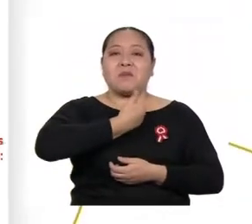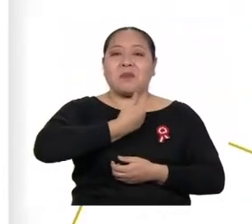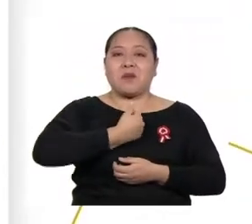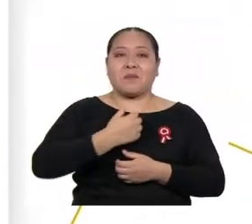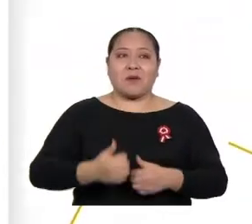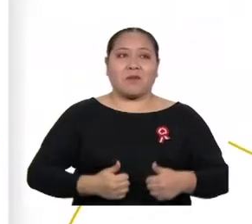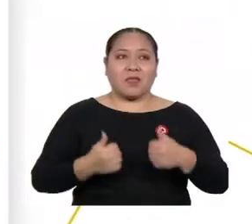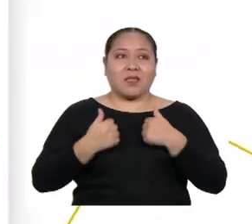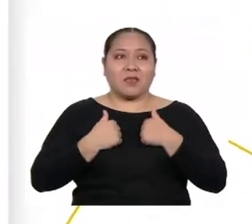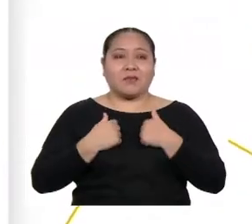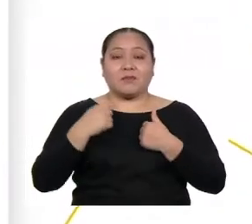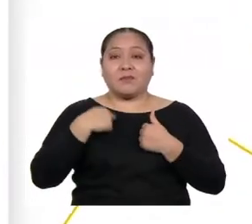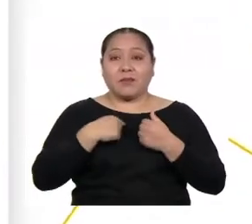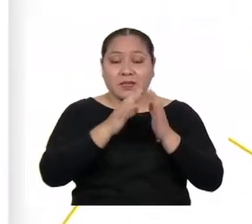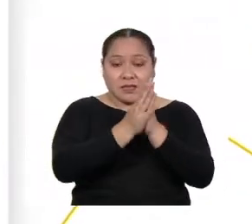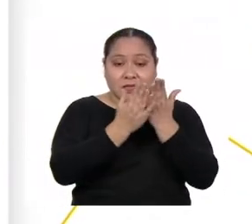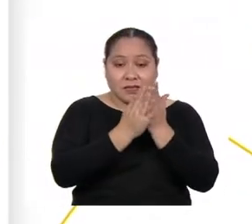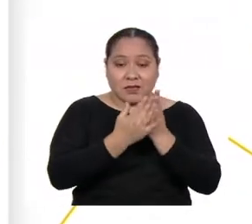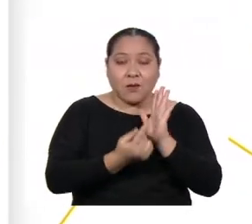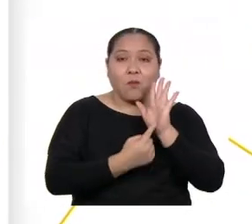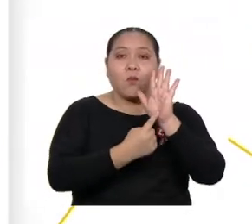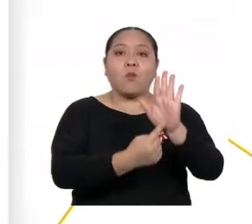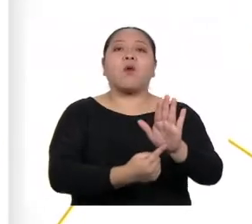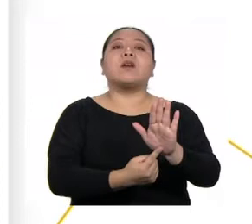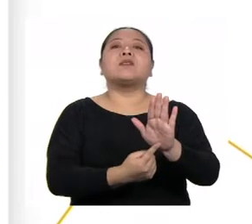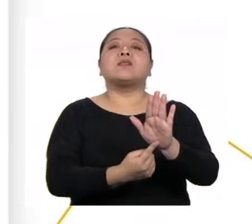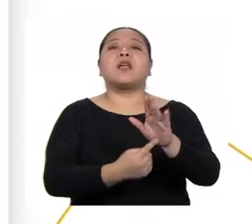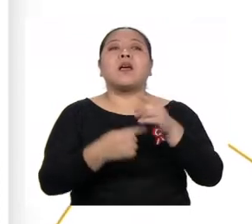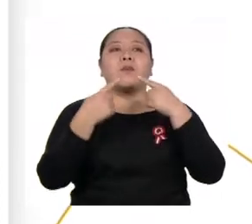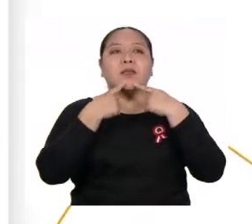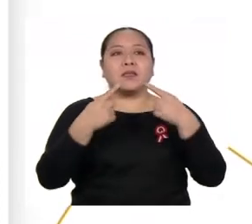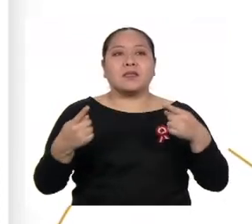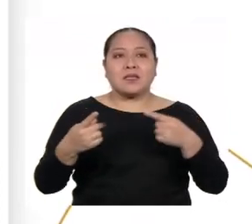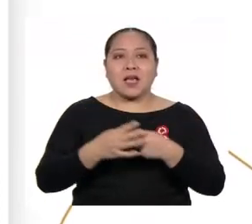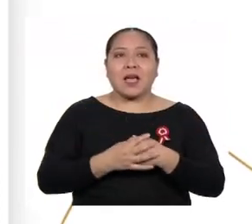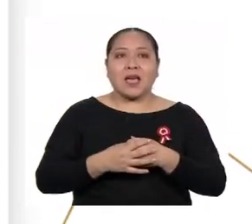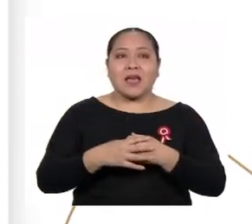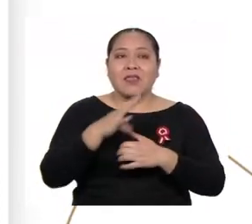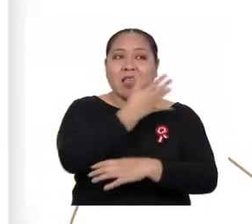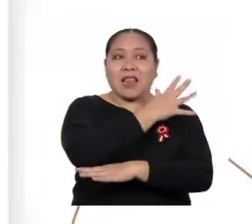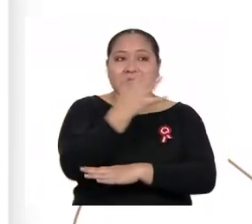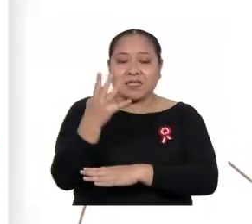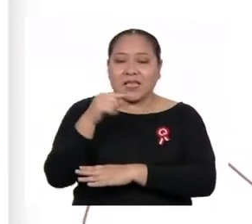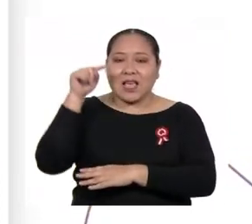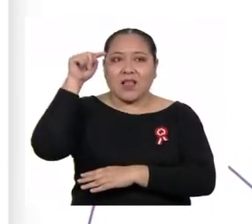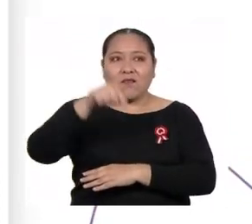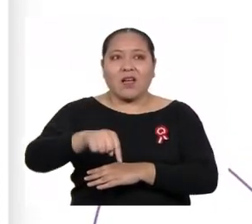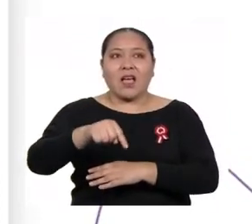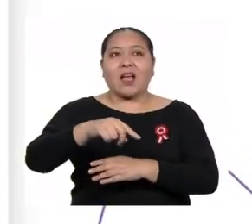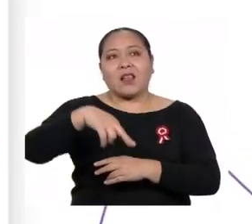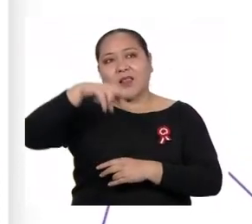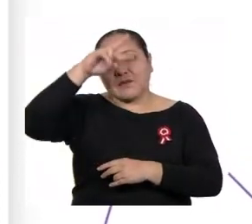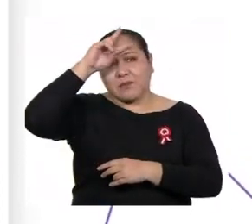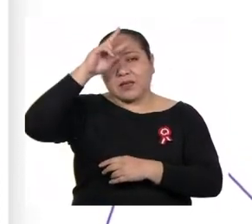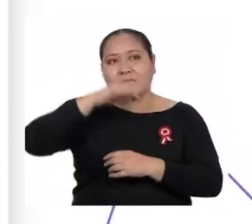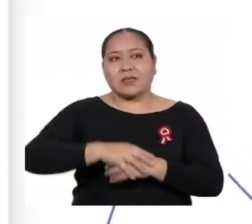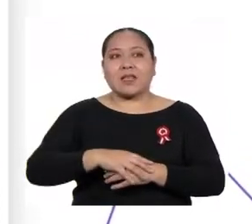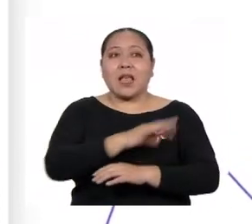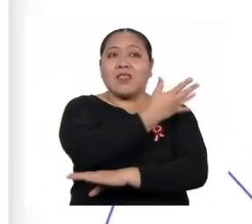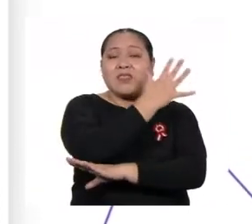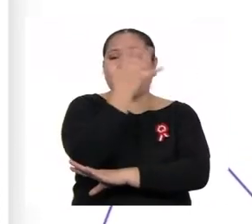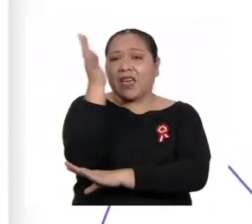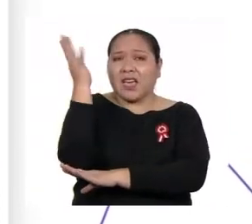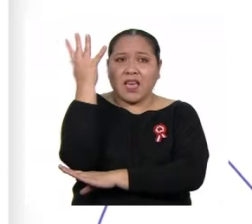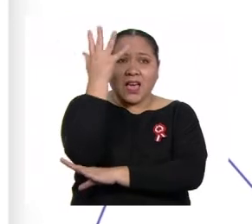Mis obras traen el mensaje de la selva al corazón de la patria. La tierra del árbol y de los grandes ríos